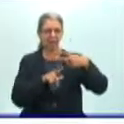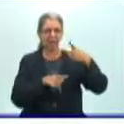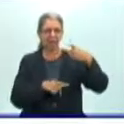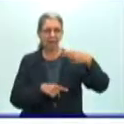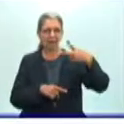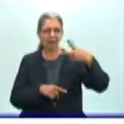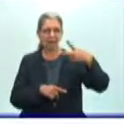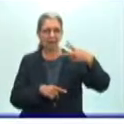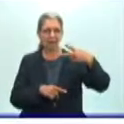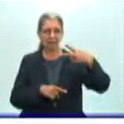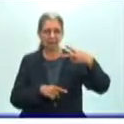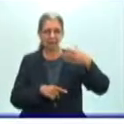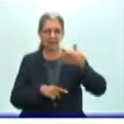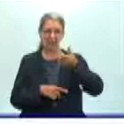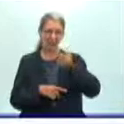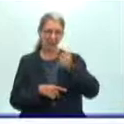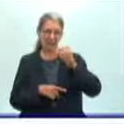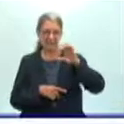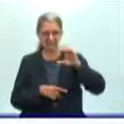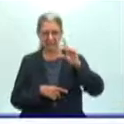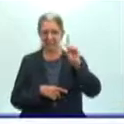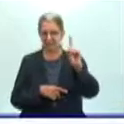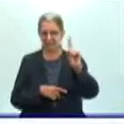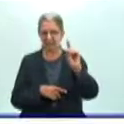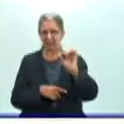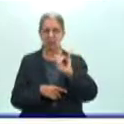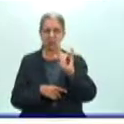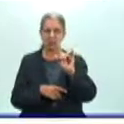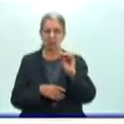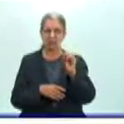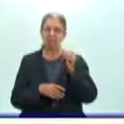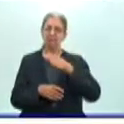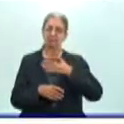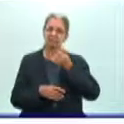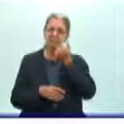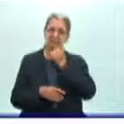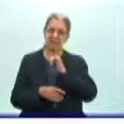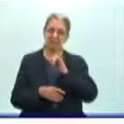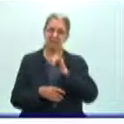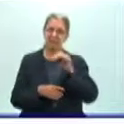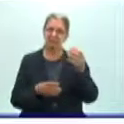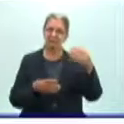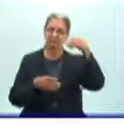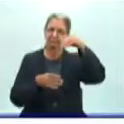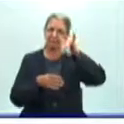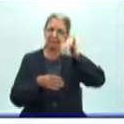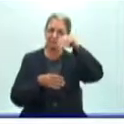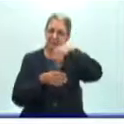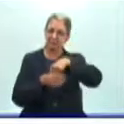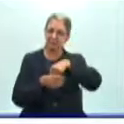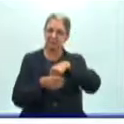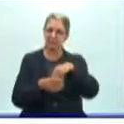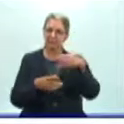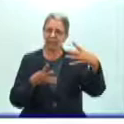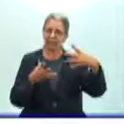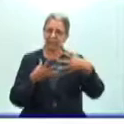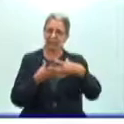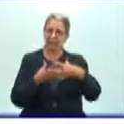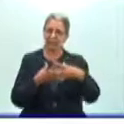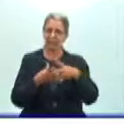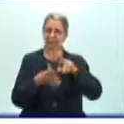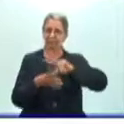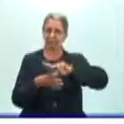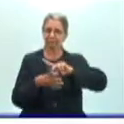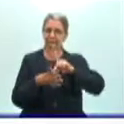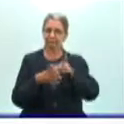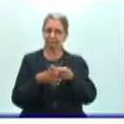ACD, que también es un ángulo inscrito, y la relación que tiene con su arco correspondiente es que su